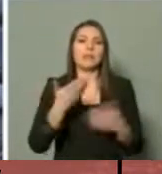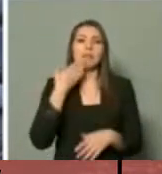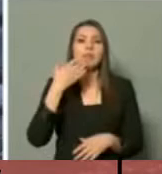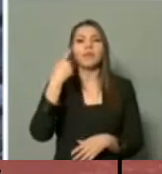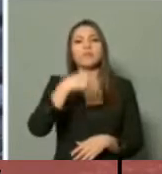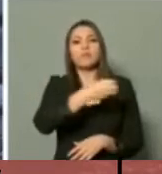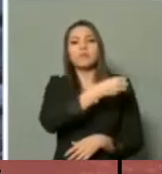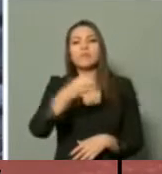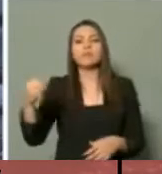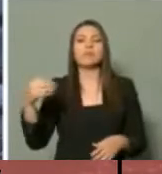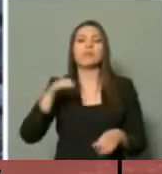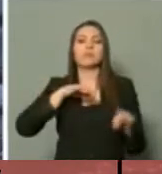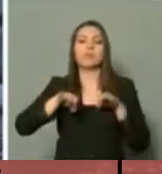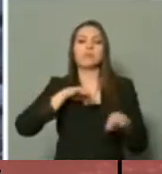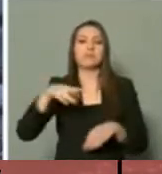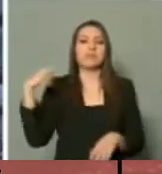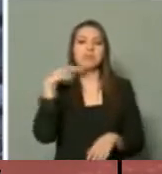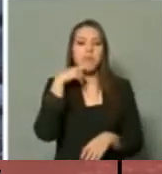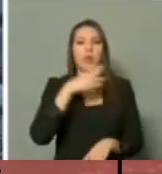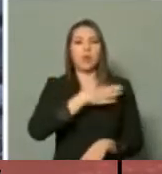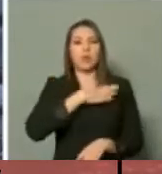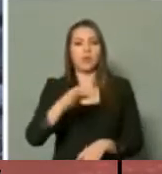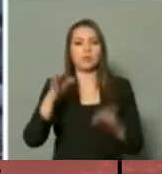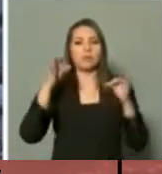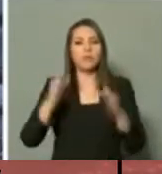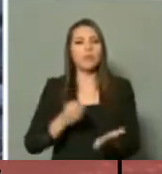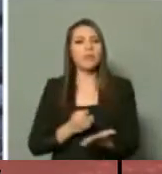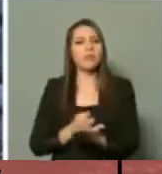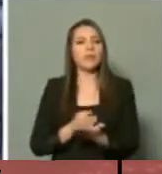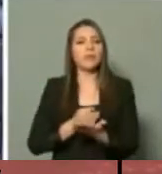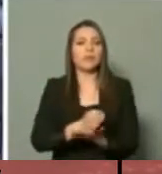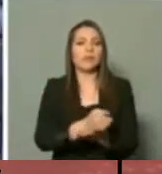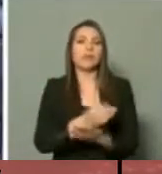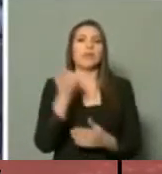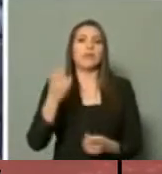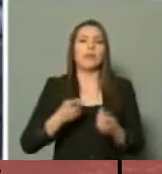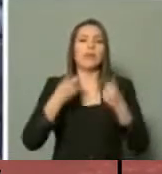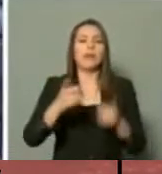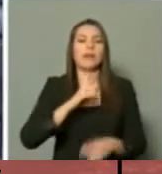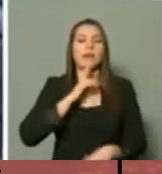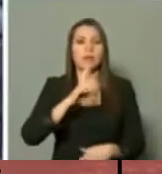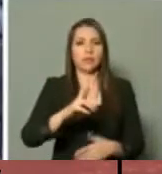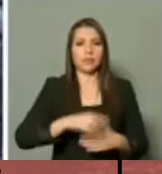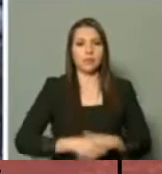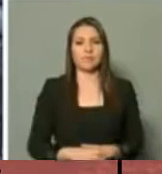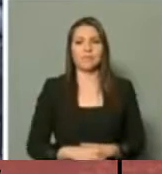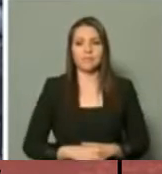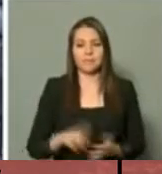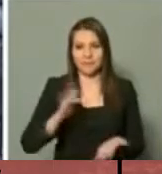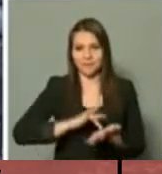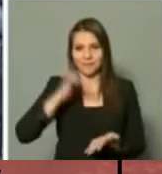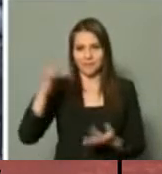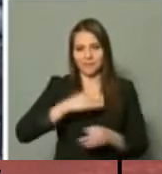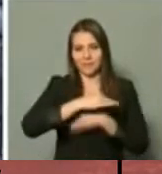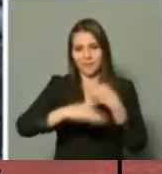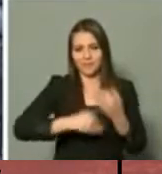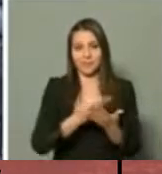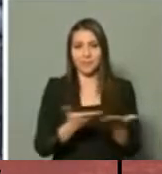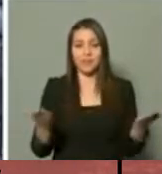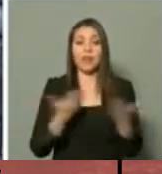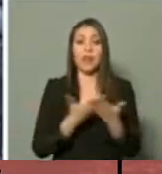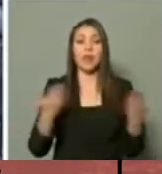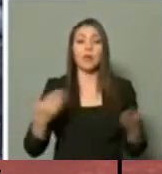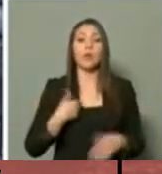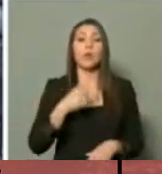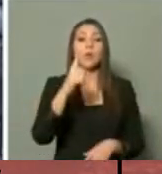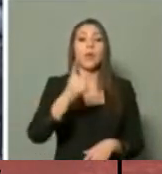un trabajo honesto, transparente, firme y de resultados. Gracias a todas y a todos ustedes. Ahora plantearé una